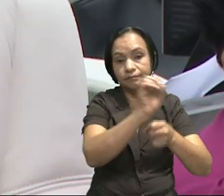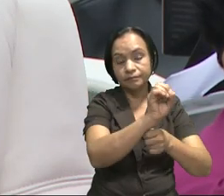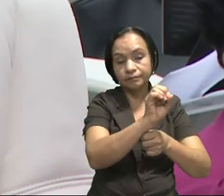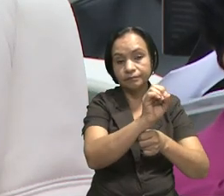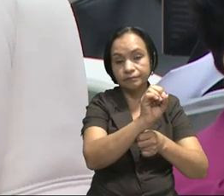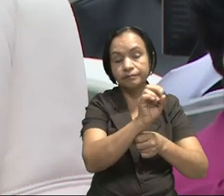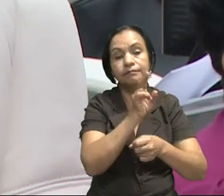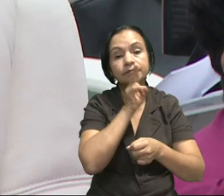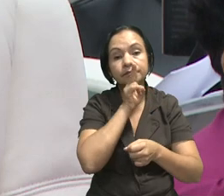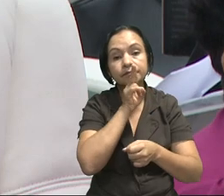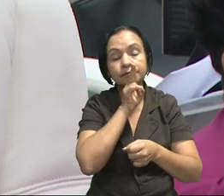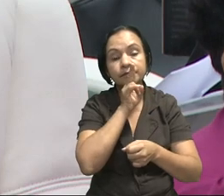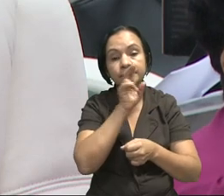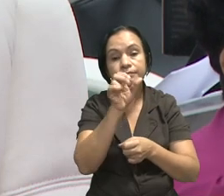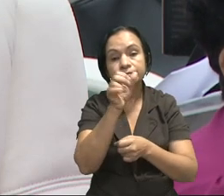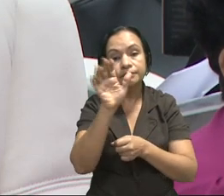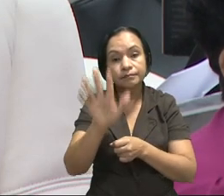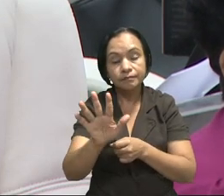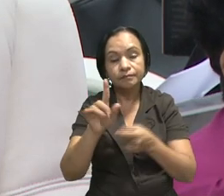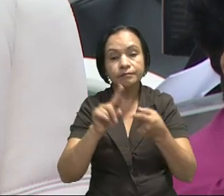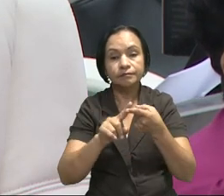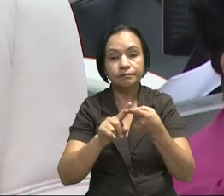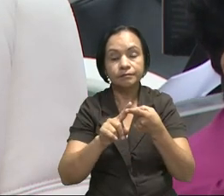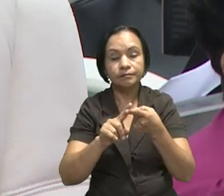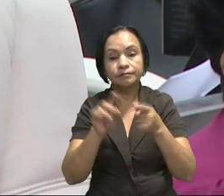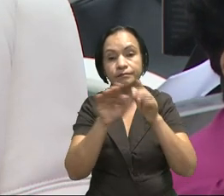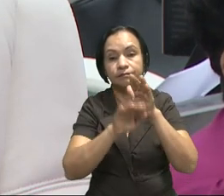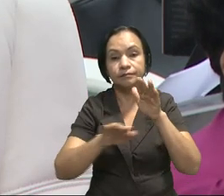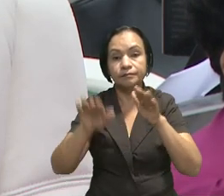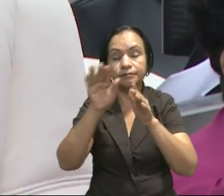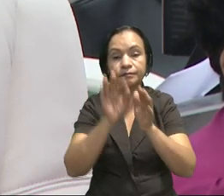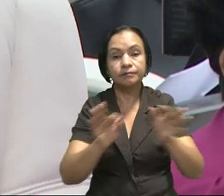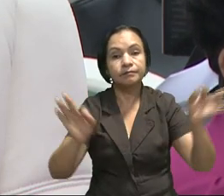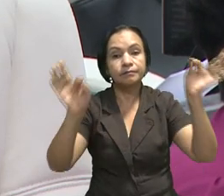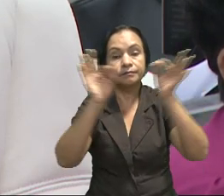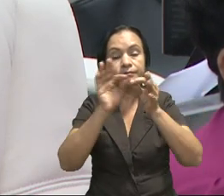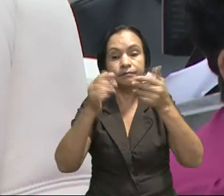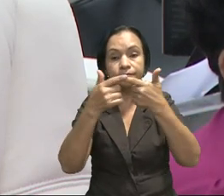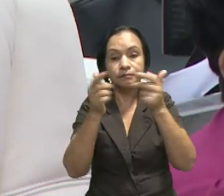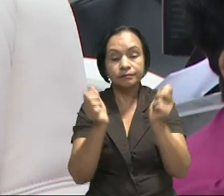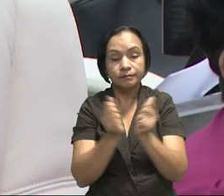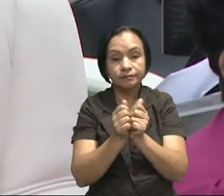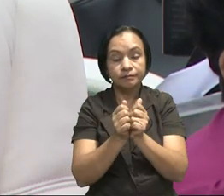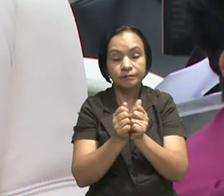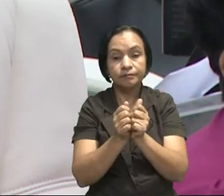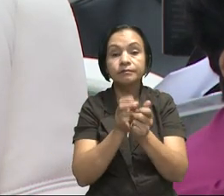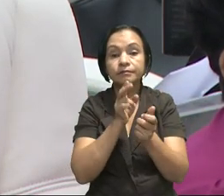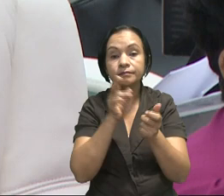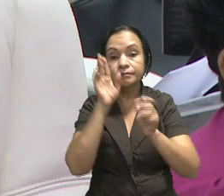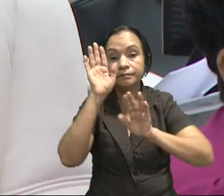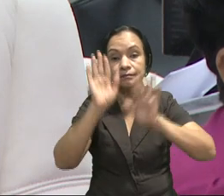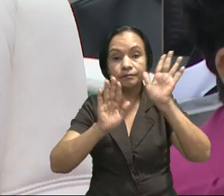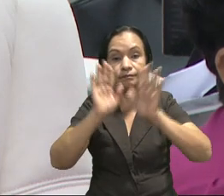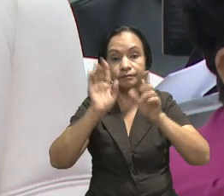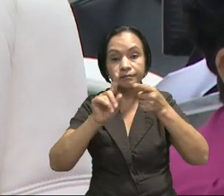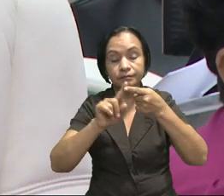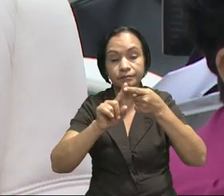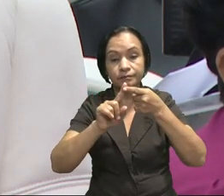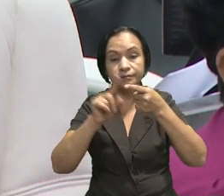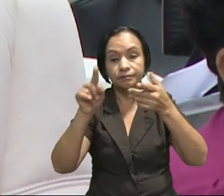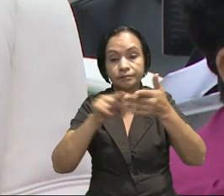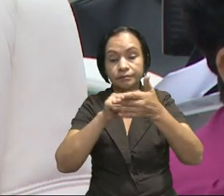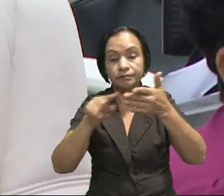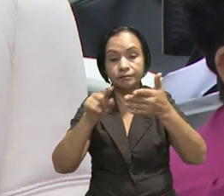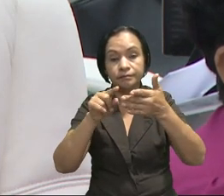selección de Honduras en el 65, cobrando mayor relevancia que la selección de dicho país fue participante en las